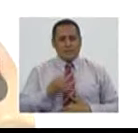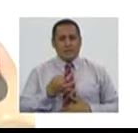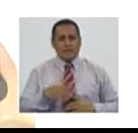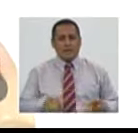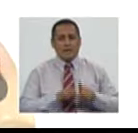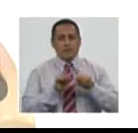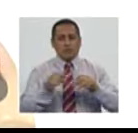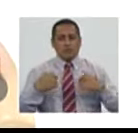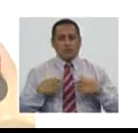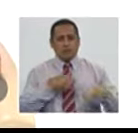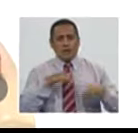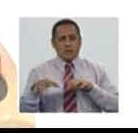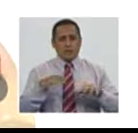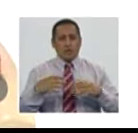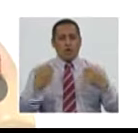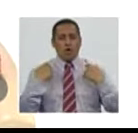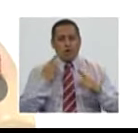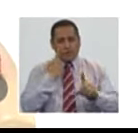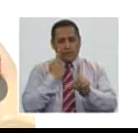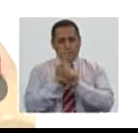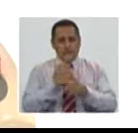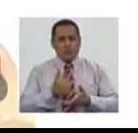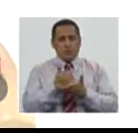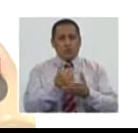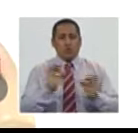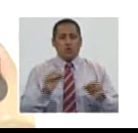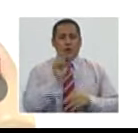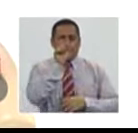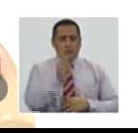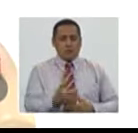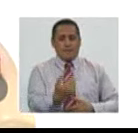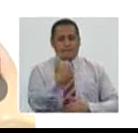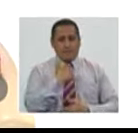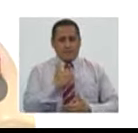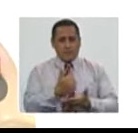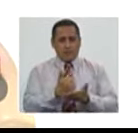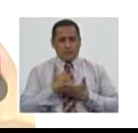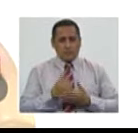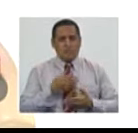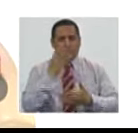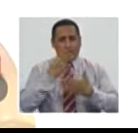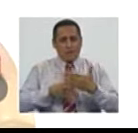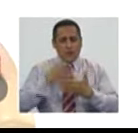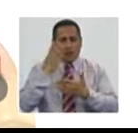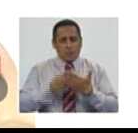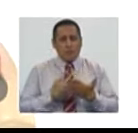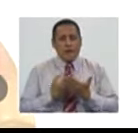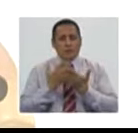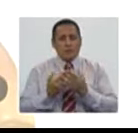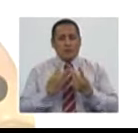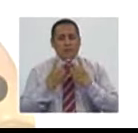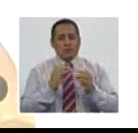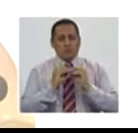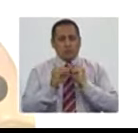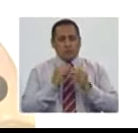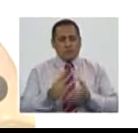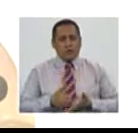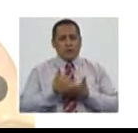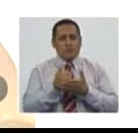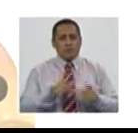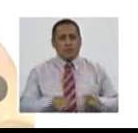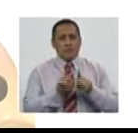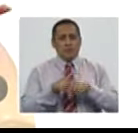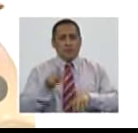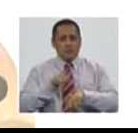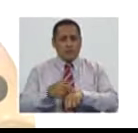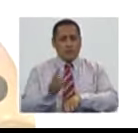es decir nosotros hacemos de oficio o las personas vienen con nosotros y acudimos evaluamos el caso y intervenimos no